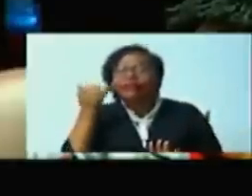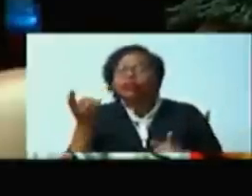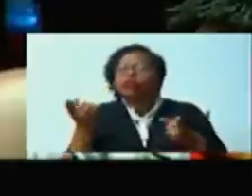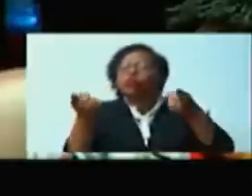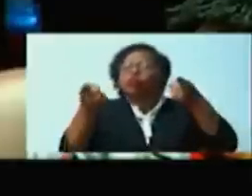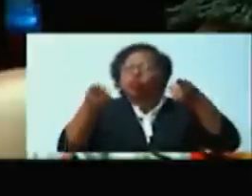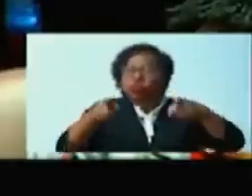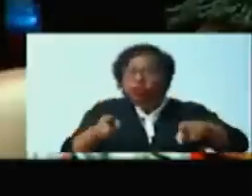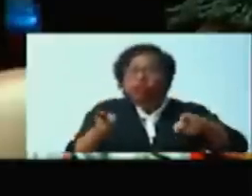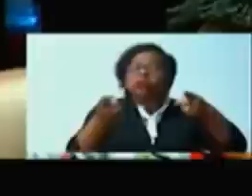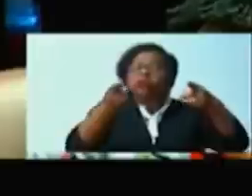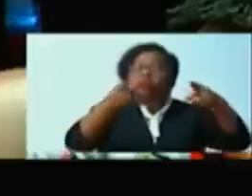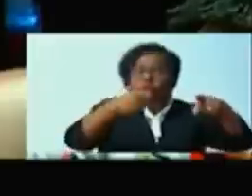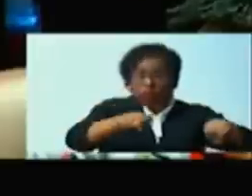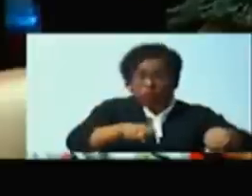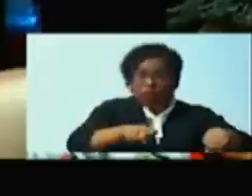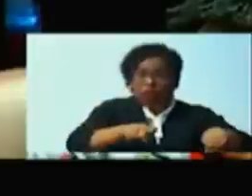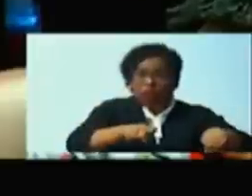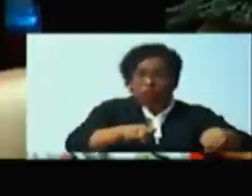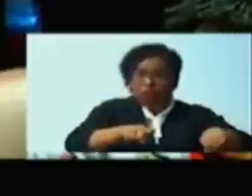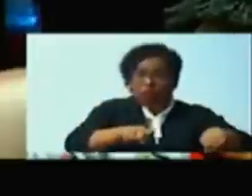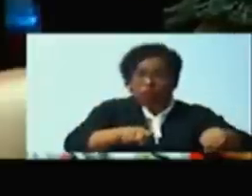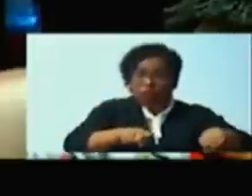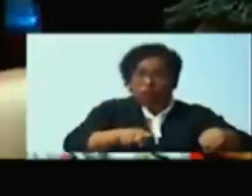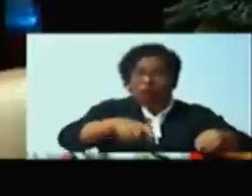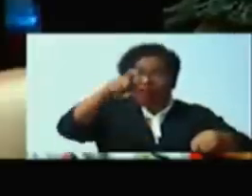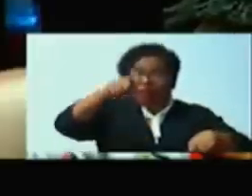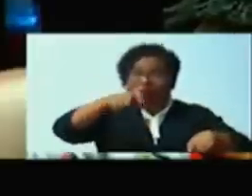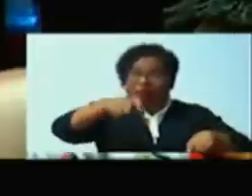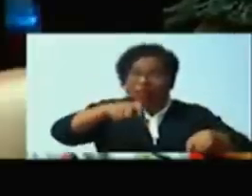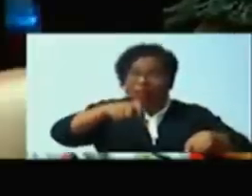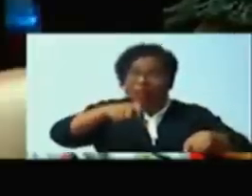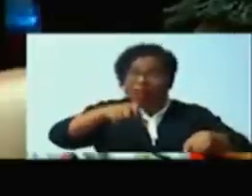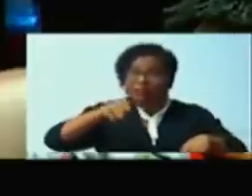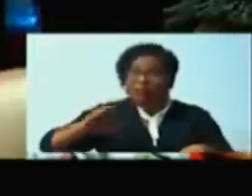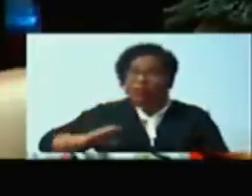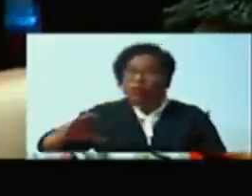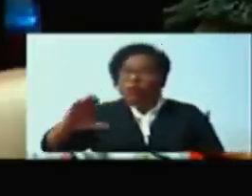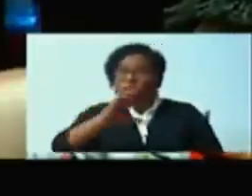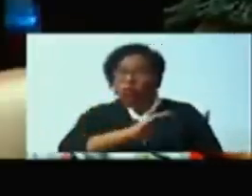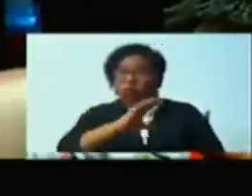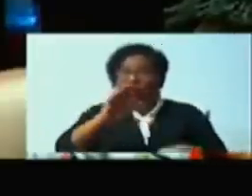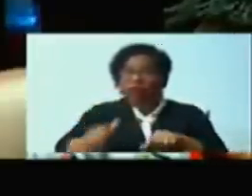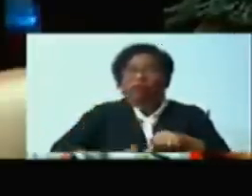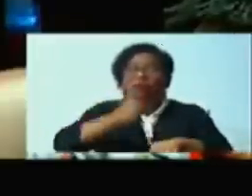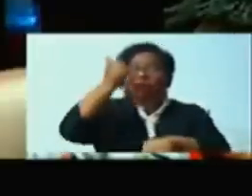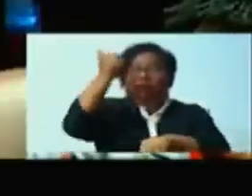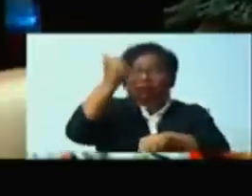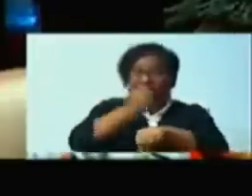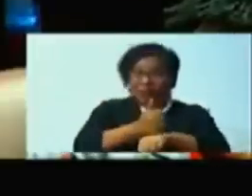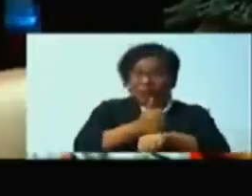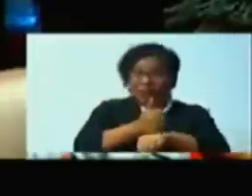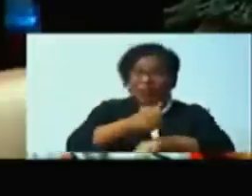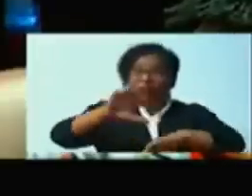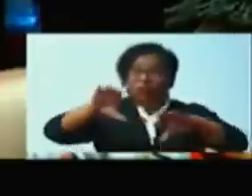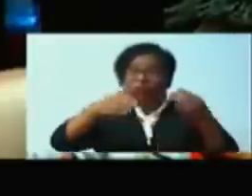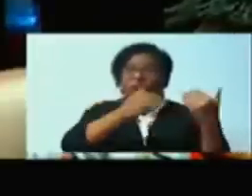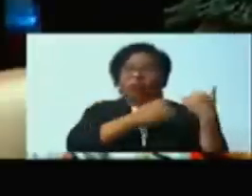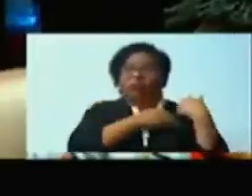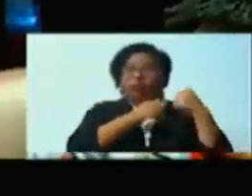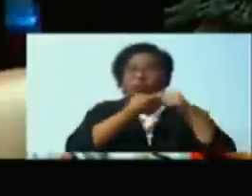poder del Estado haga una investigación porque la cámara de cuentas es un ente extrapoder que no está supeditado